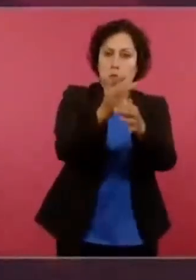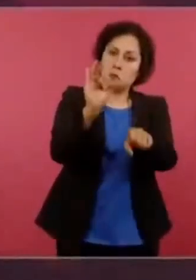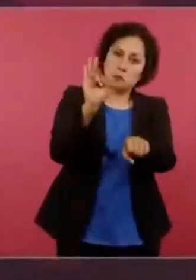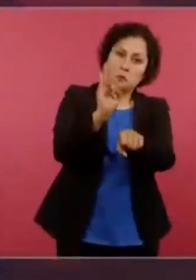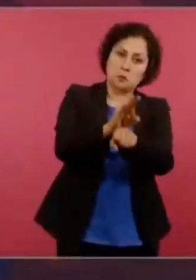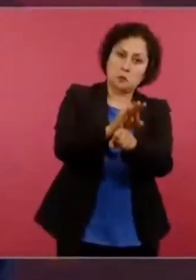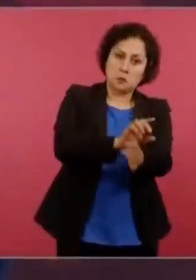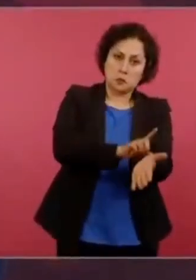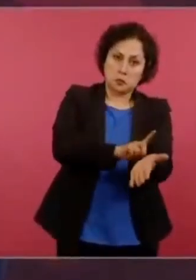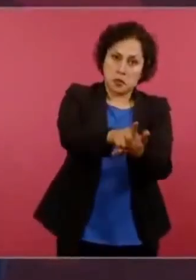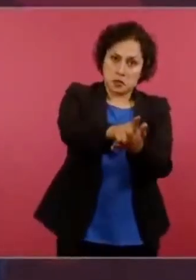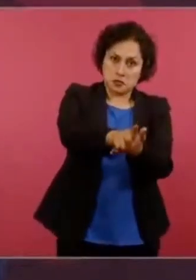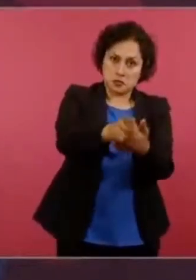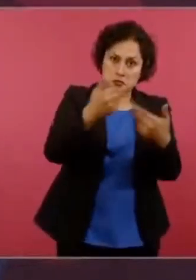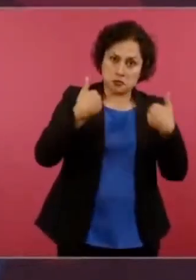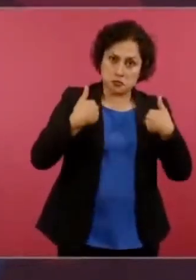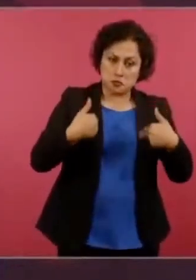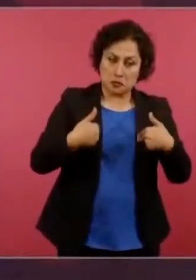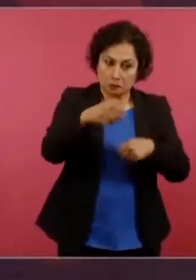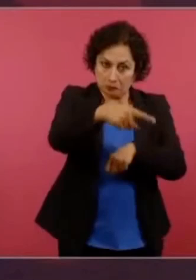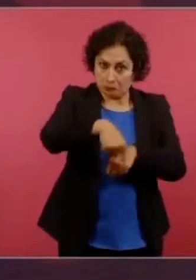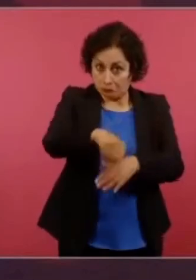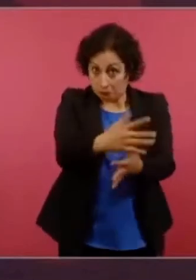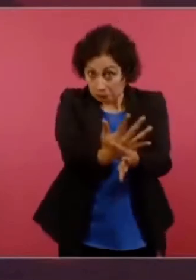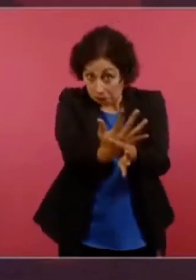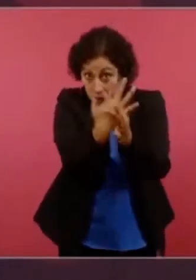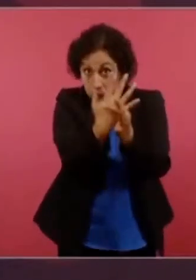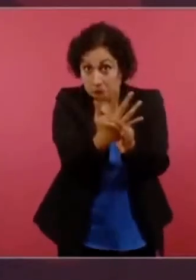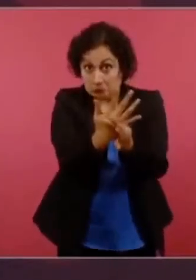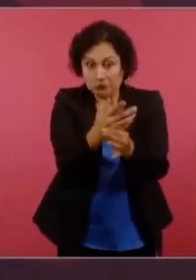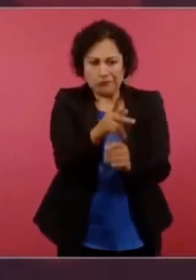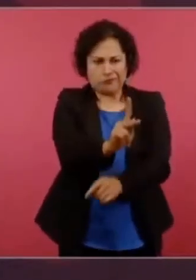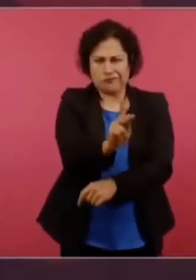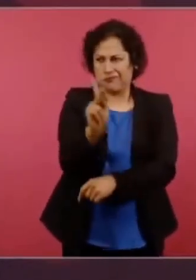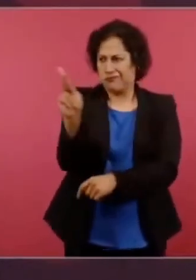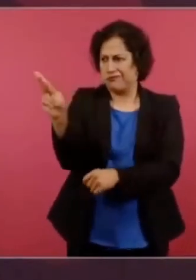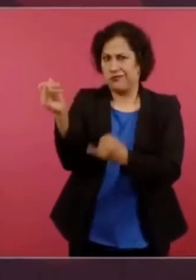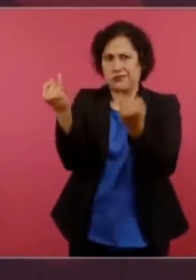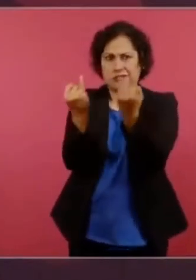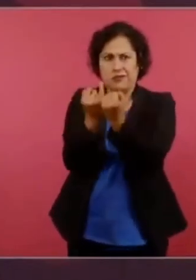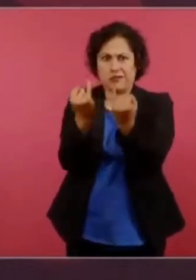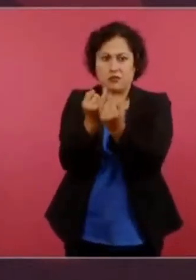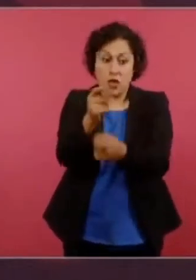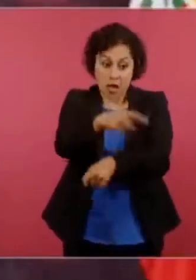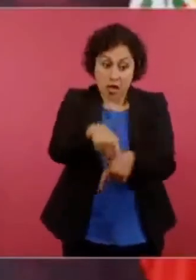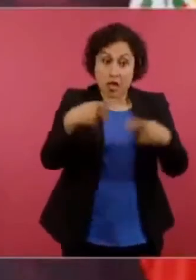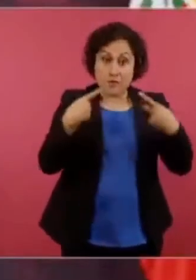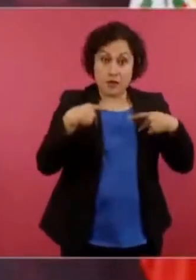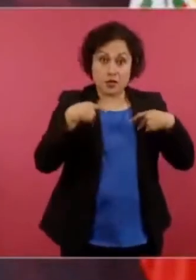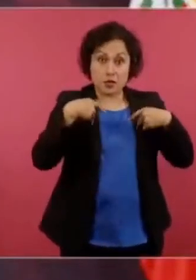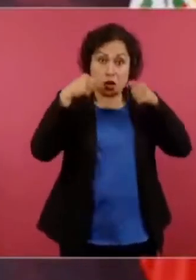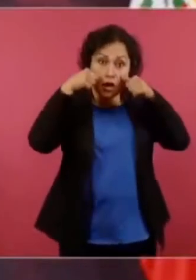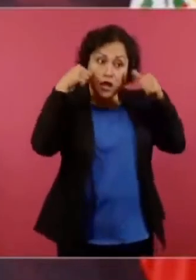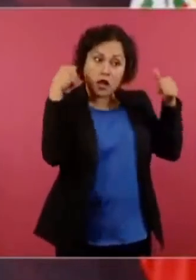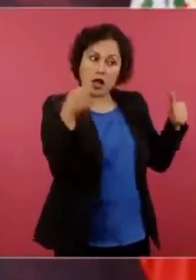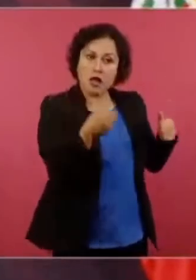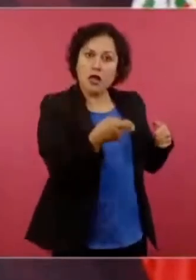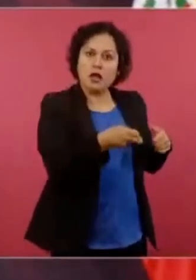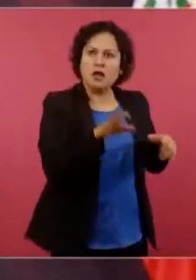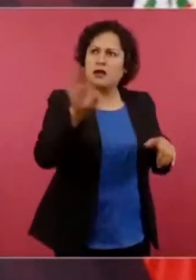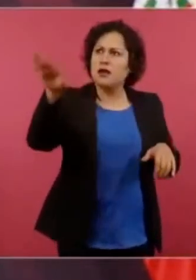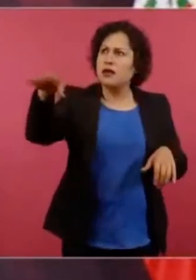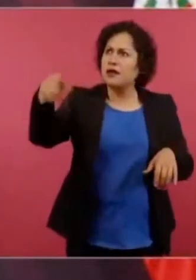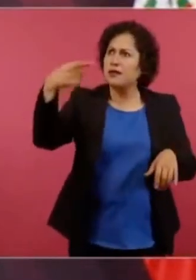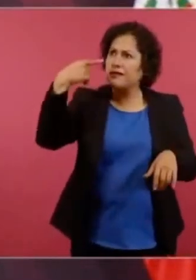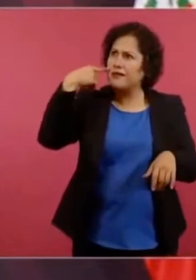de deshonestos, en vez de solicitar que la autoridad